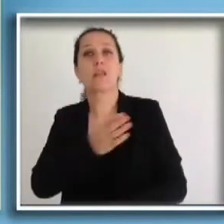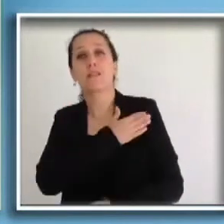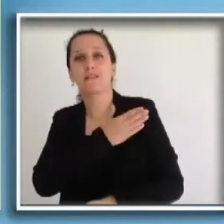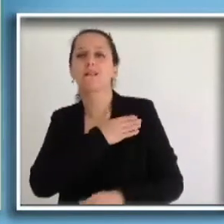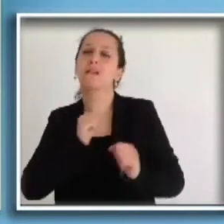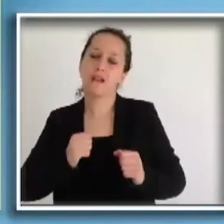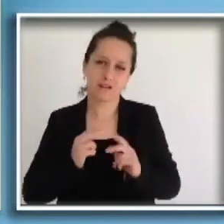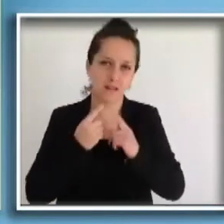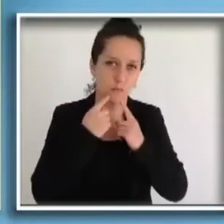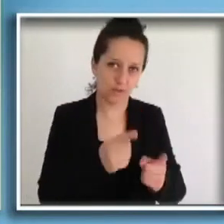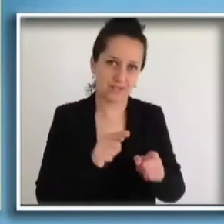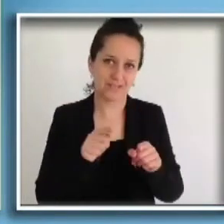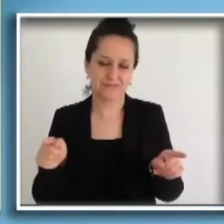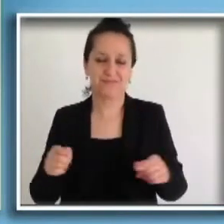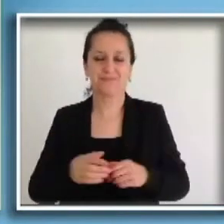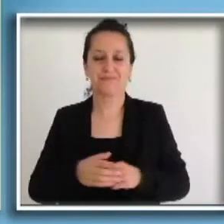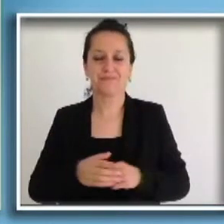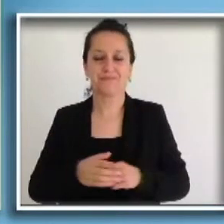presidente